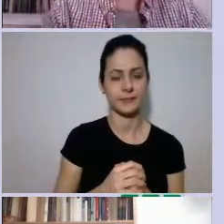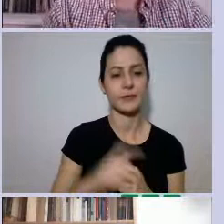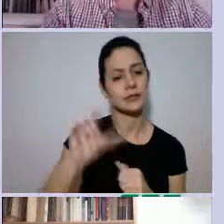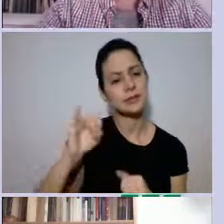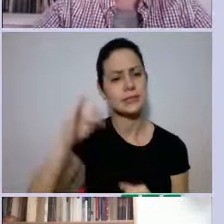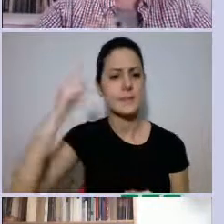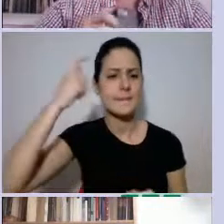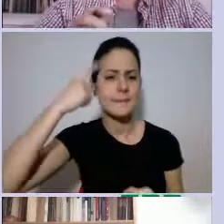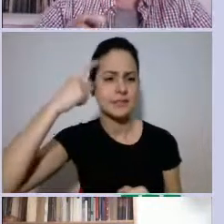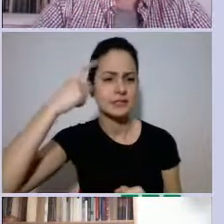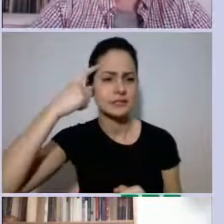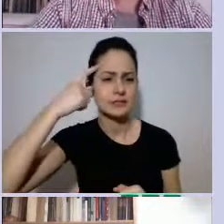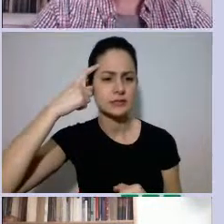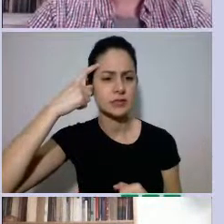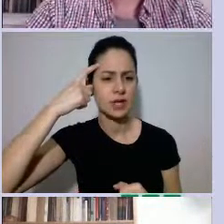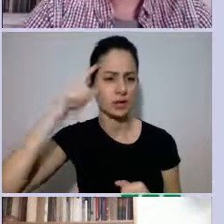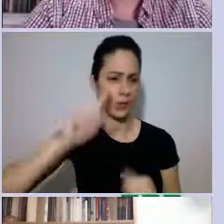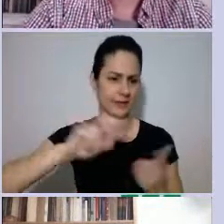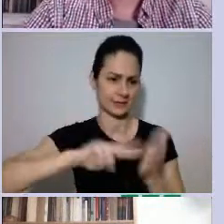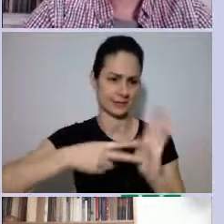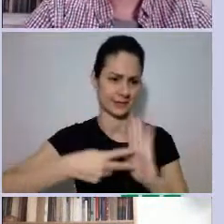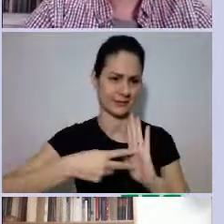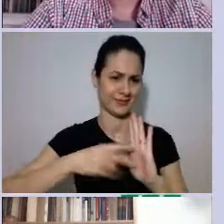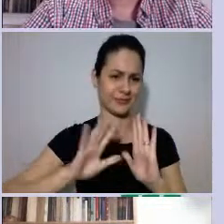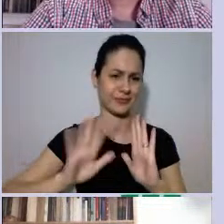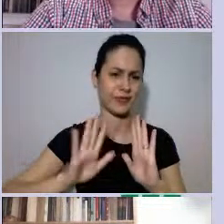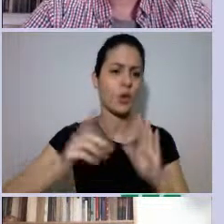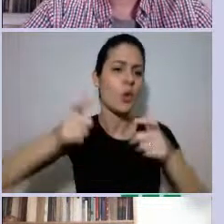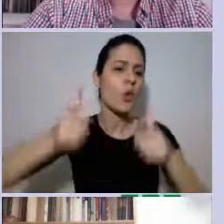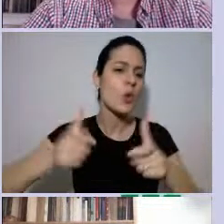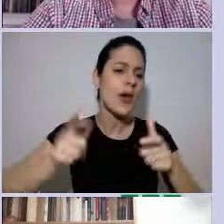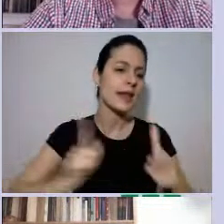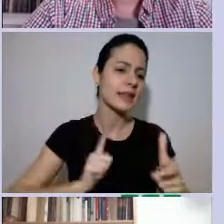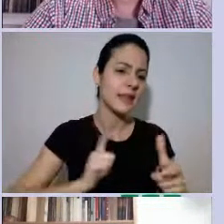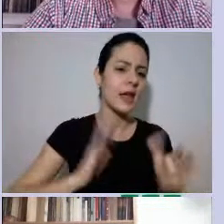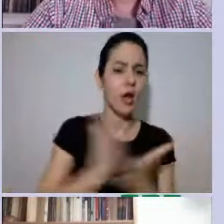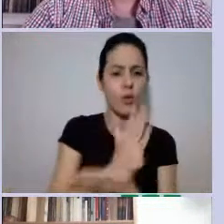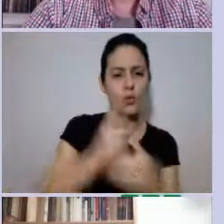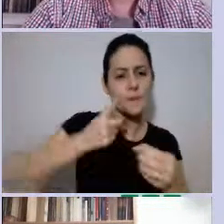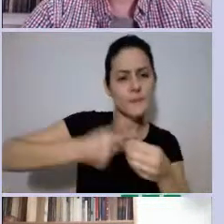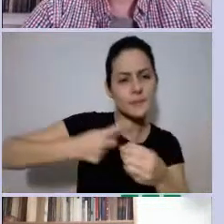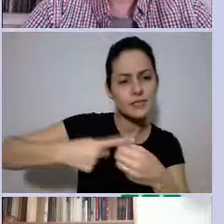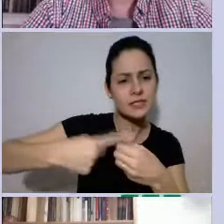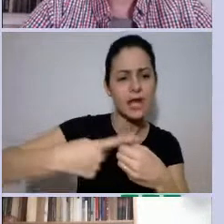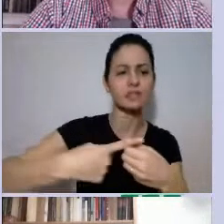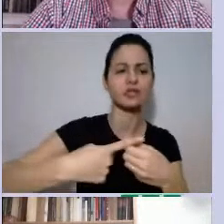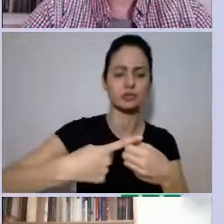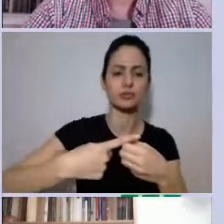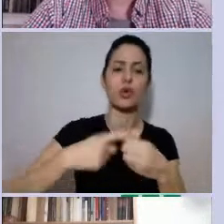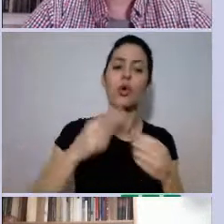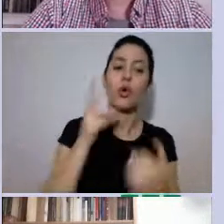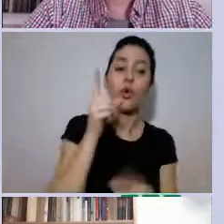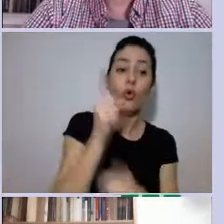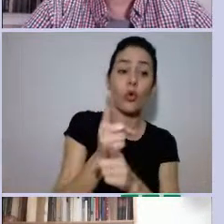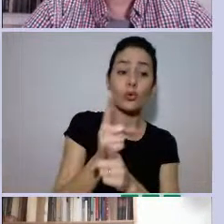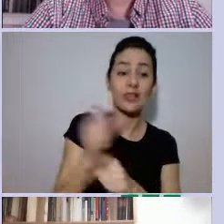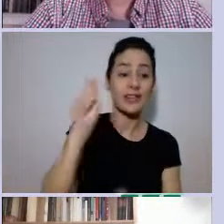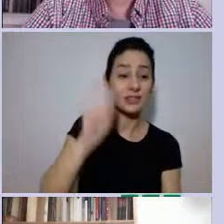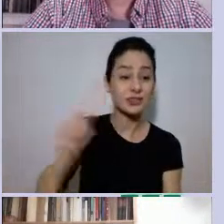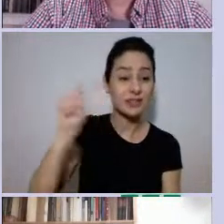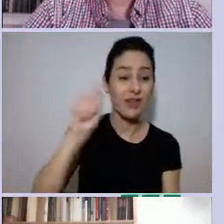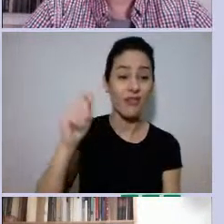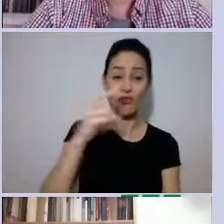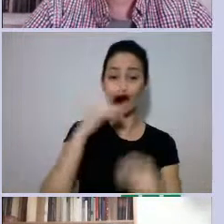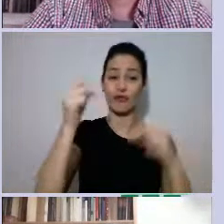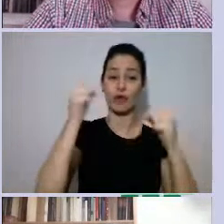la, no en este sentido, la, qué lugar tiene en la cosmovisión, ahí encontramos una asociación fuerte con las